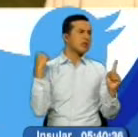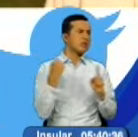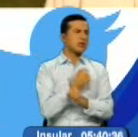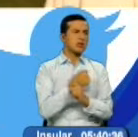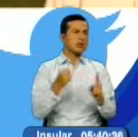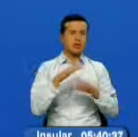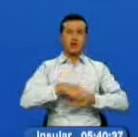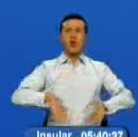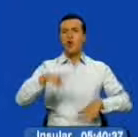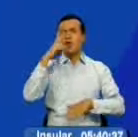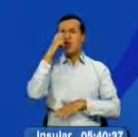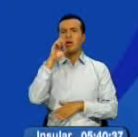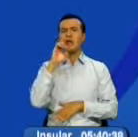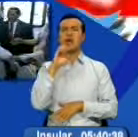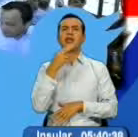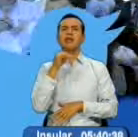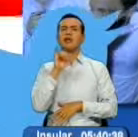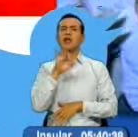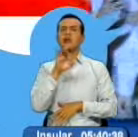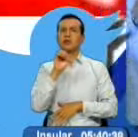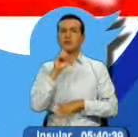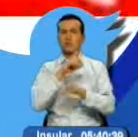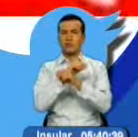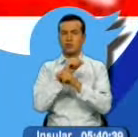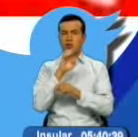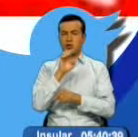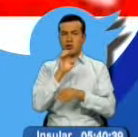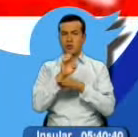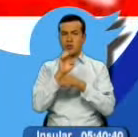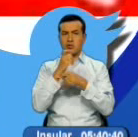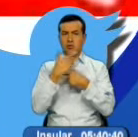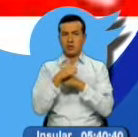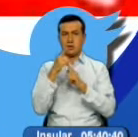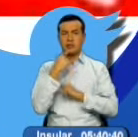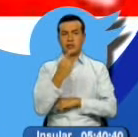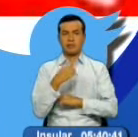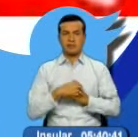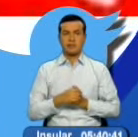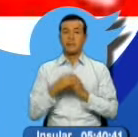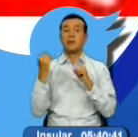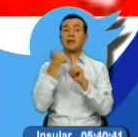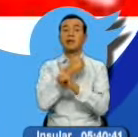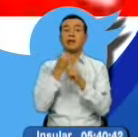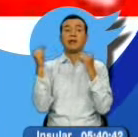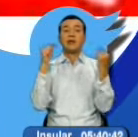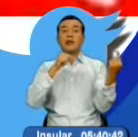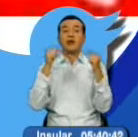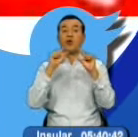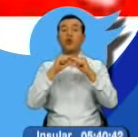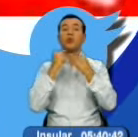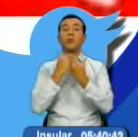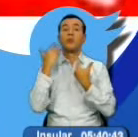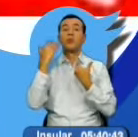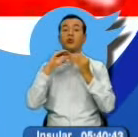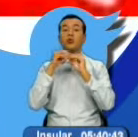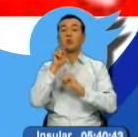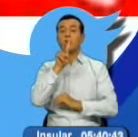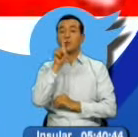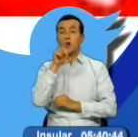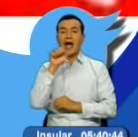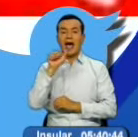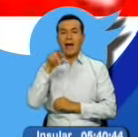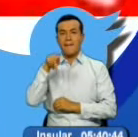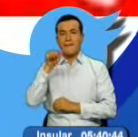en el Hilton Colón. Mientras que en la cuenta denominada Ecuador Libre se señaló: pelea entre integrantes de Creo. Aparicio